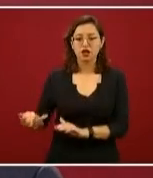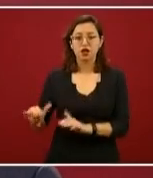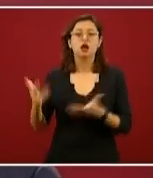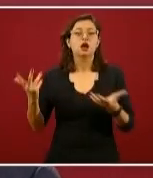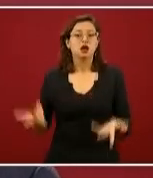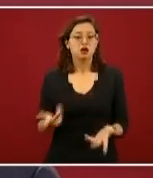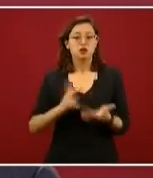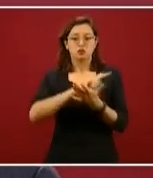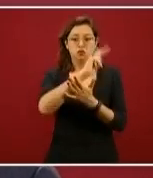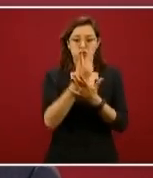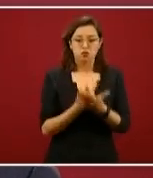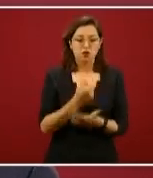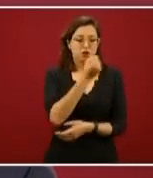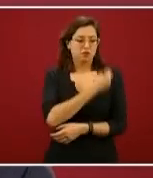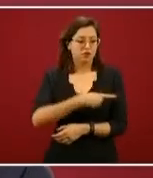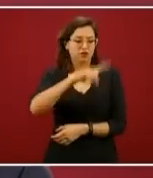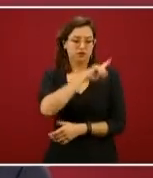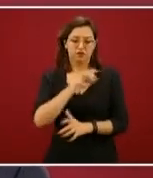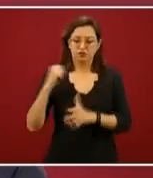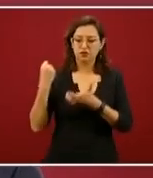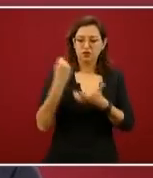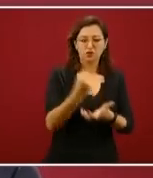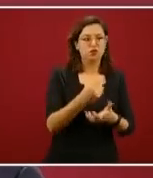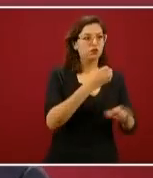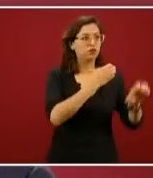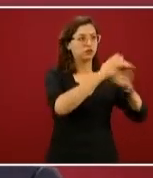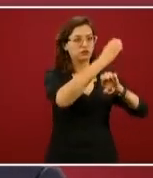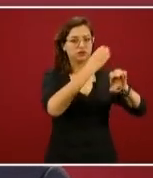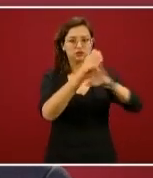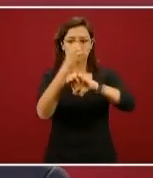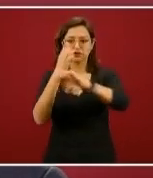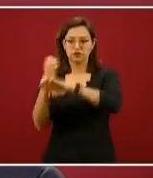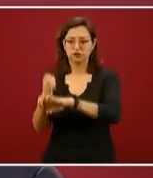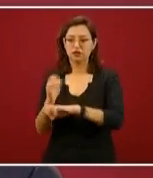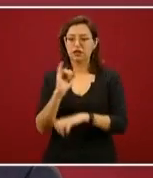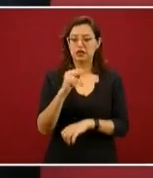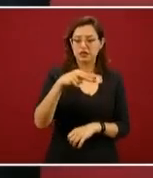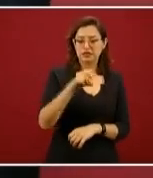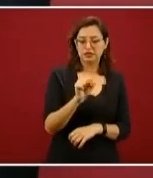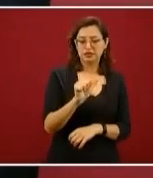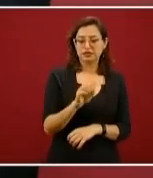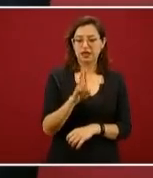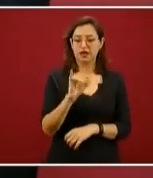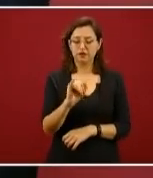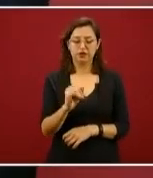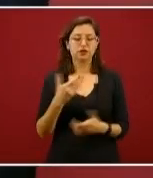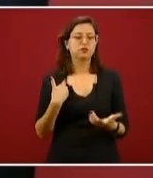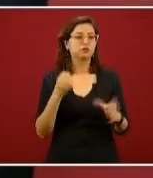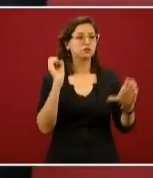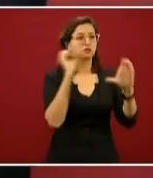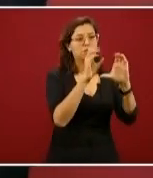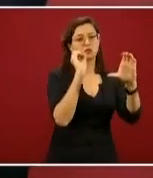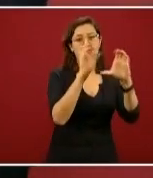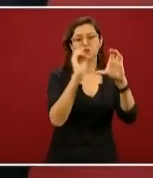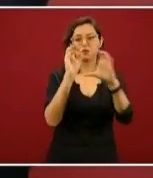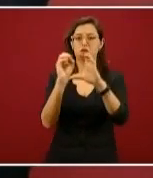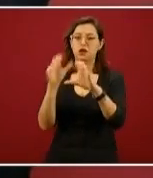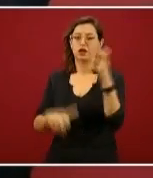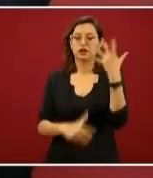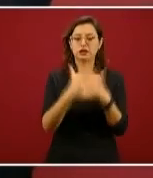venido fondeando los programas de salud en los estados. A la fecha, a través del INSABIN, hemos transferido cerca